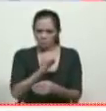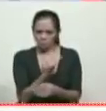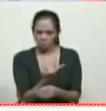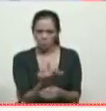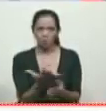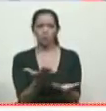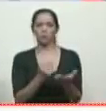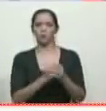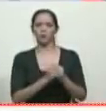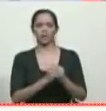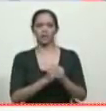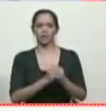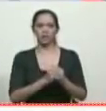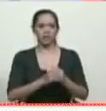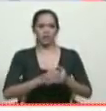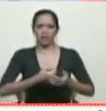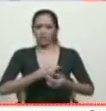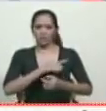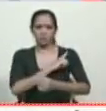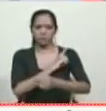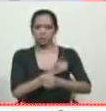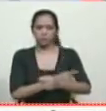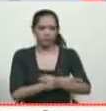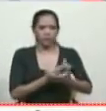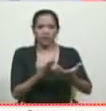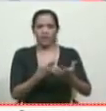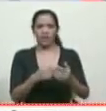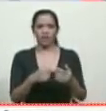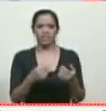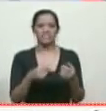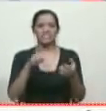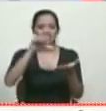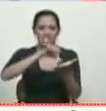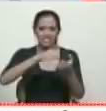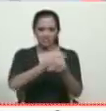pluripolar, multicéntrico, un futuro donde las naciones se entiendan,